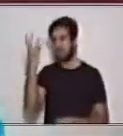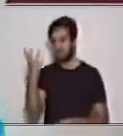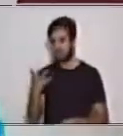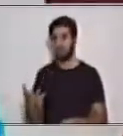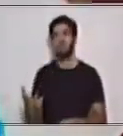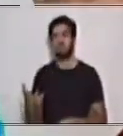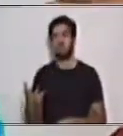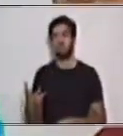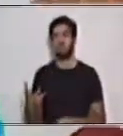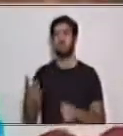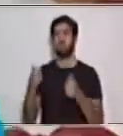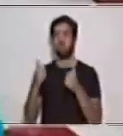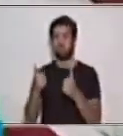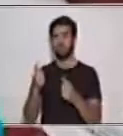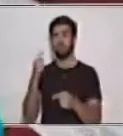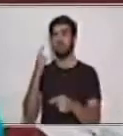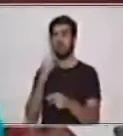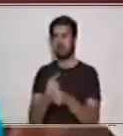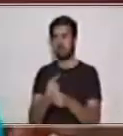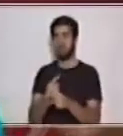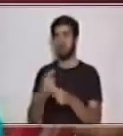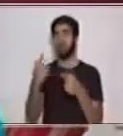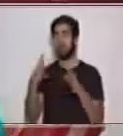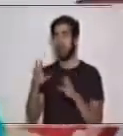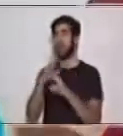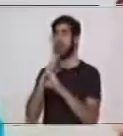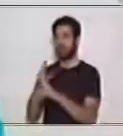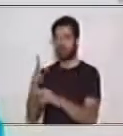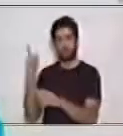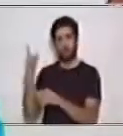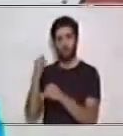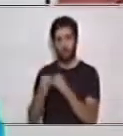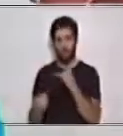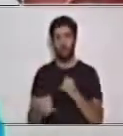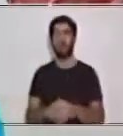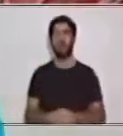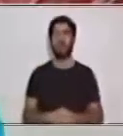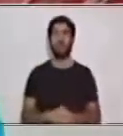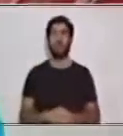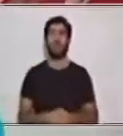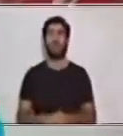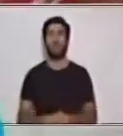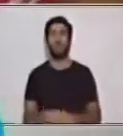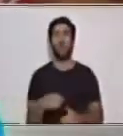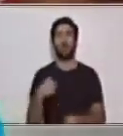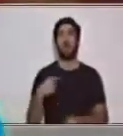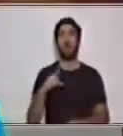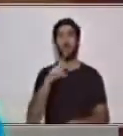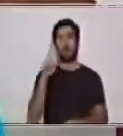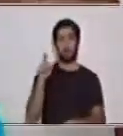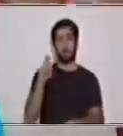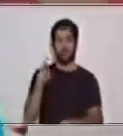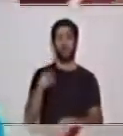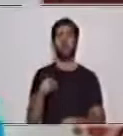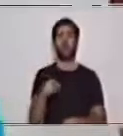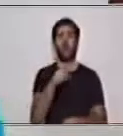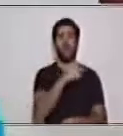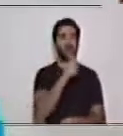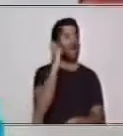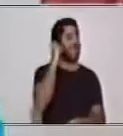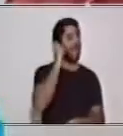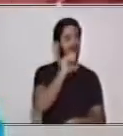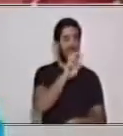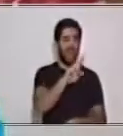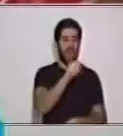entonces ya nuestro resultado. La pregunta es, ¿a cuántos kilogramos y